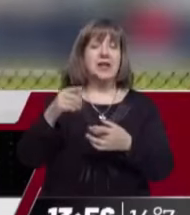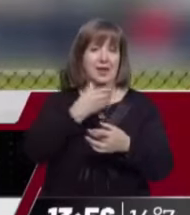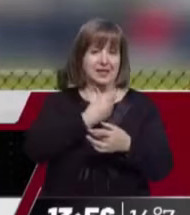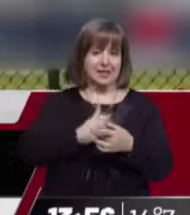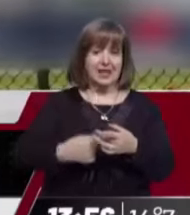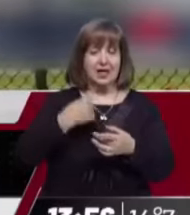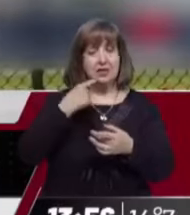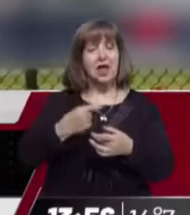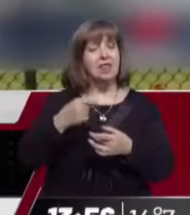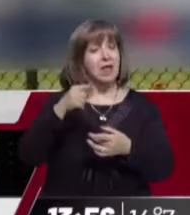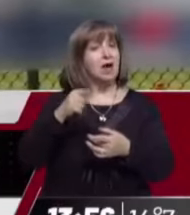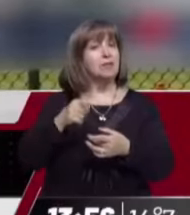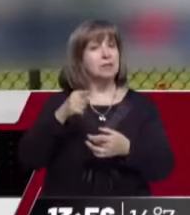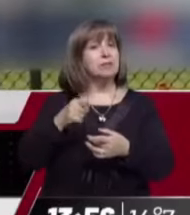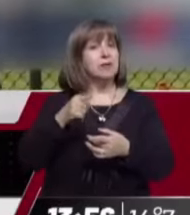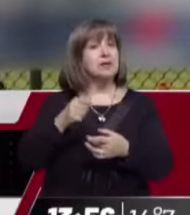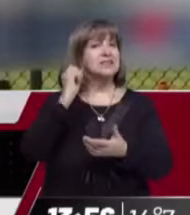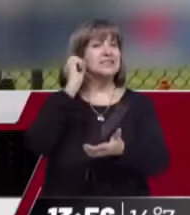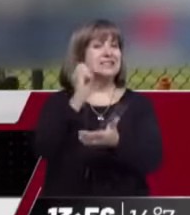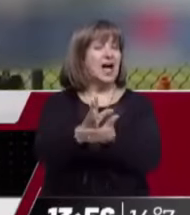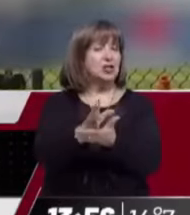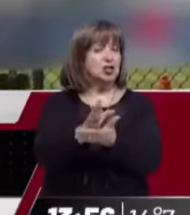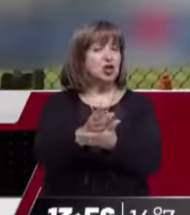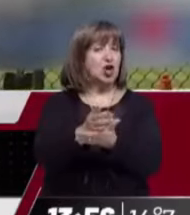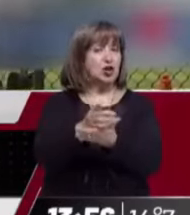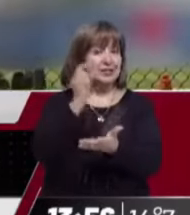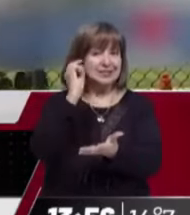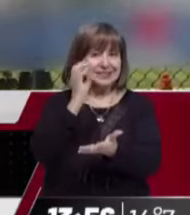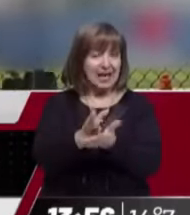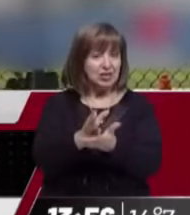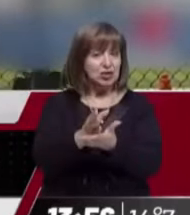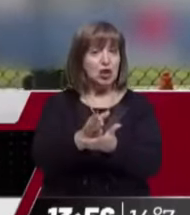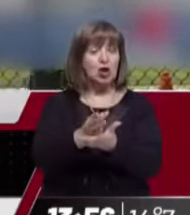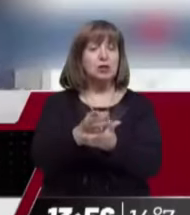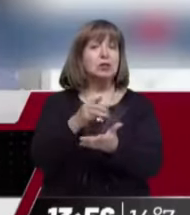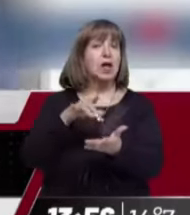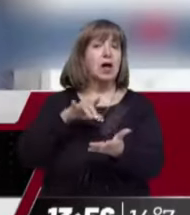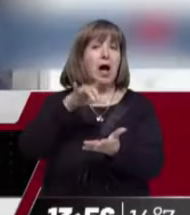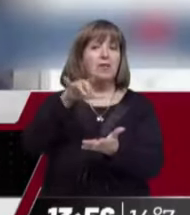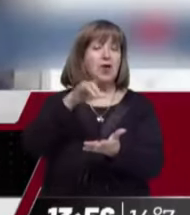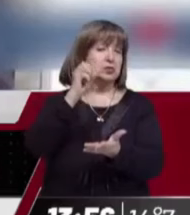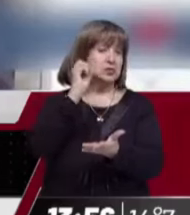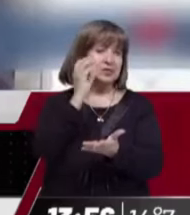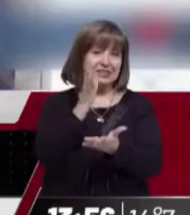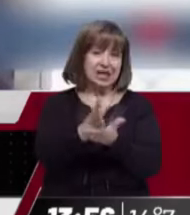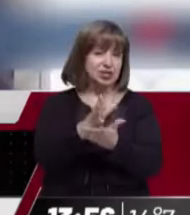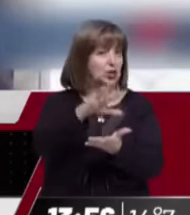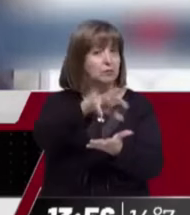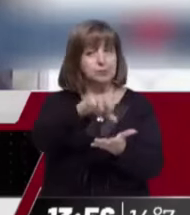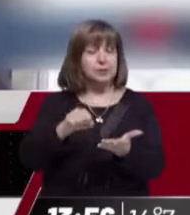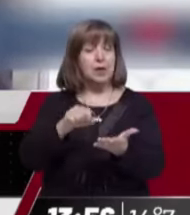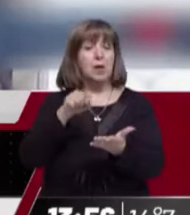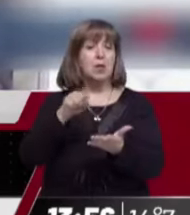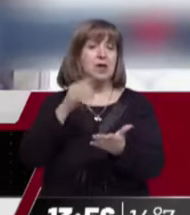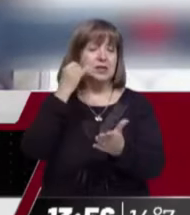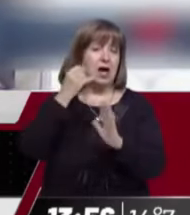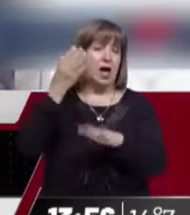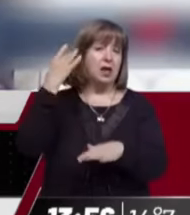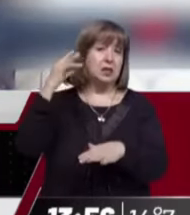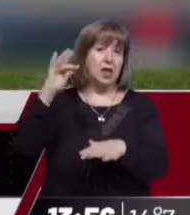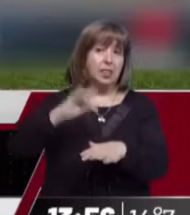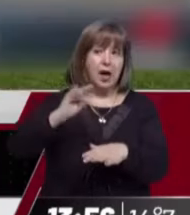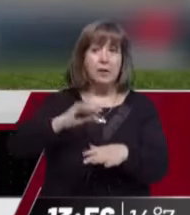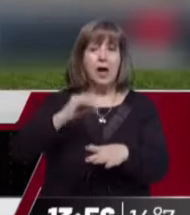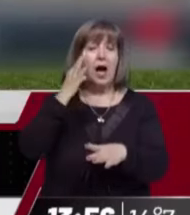es un paso más en las sanciones disciplinarias ejemplares para que, bueno, finalmente se abra a